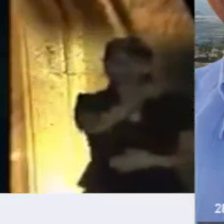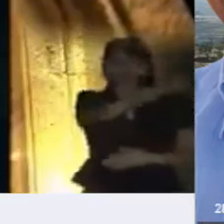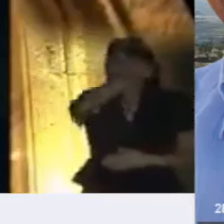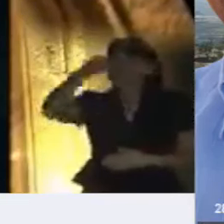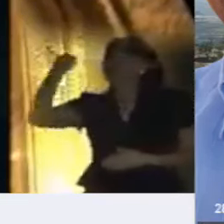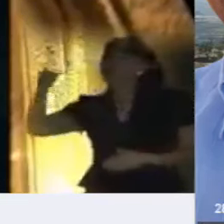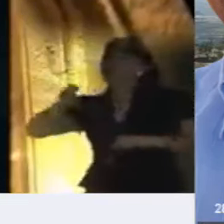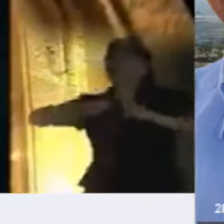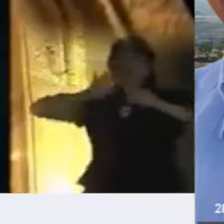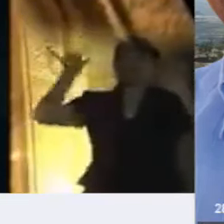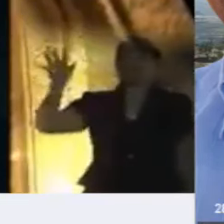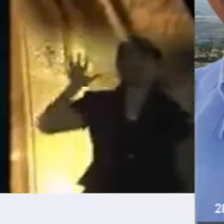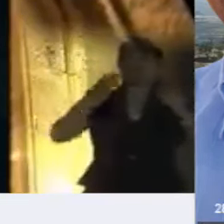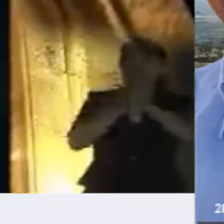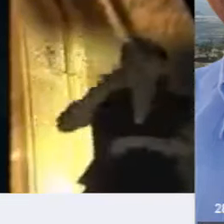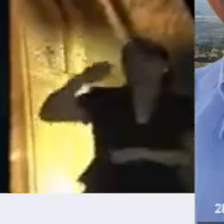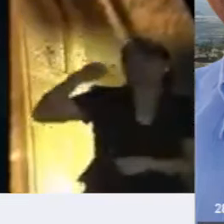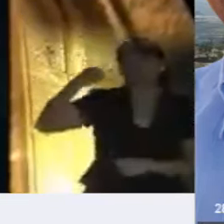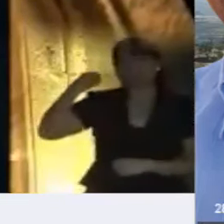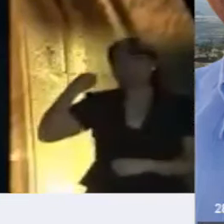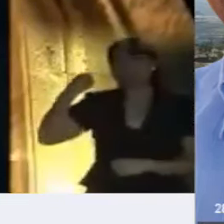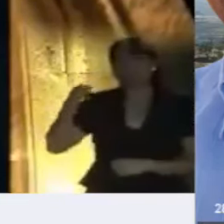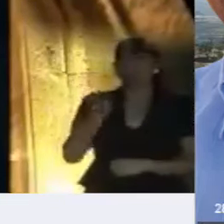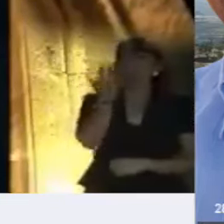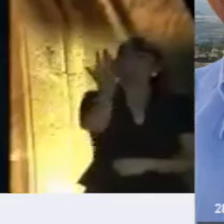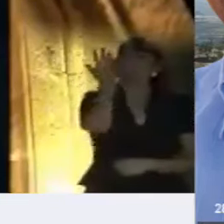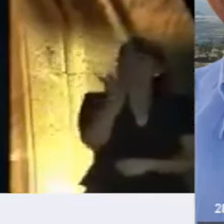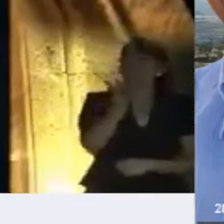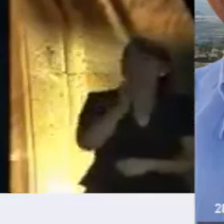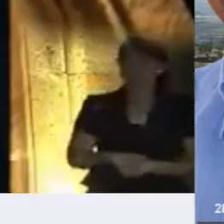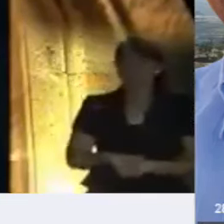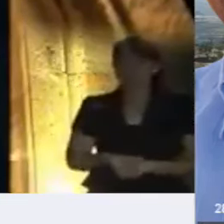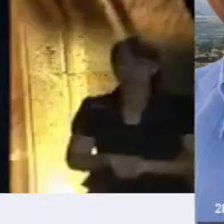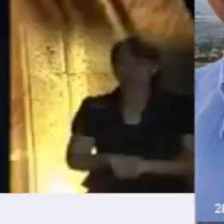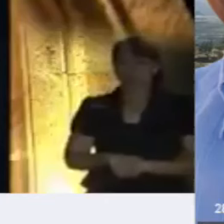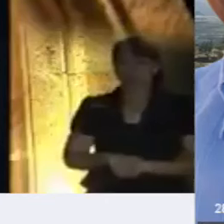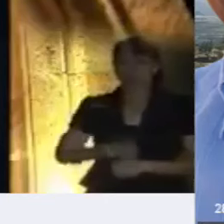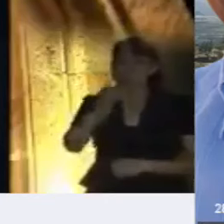Estado ejemplar al que todos aspiramos. Unir Oaxaca,